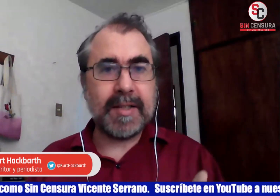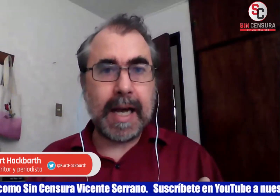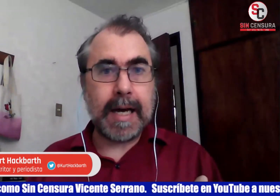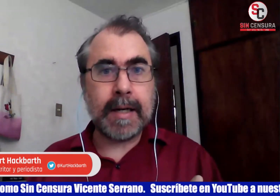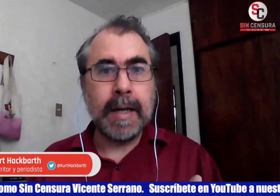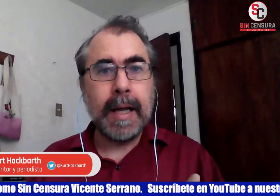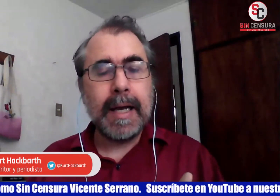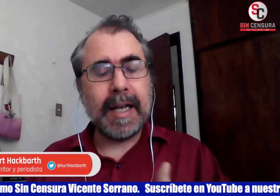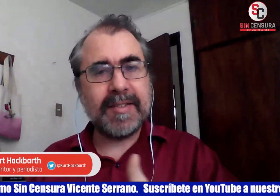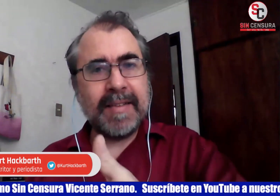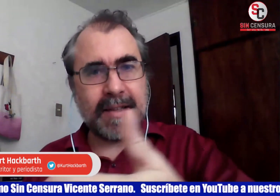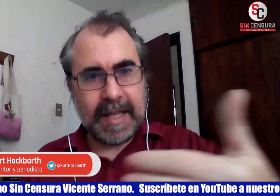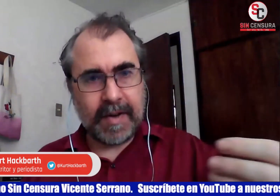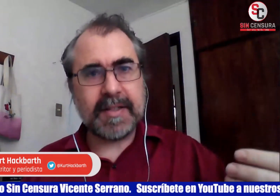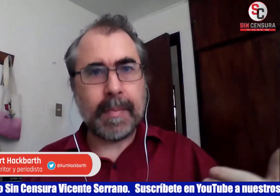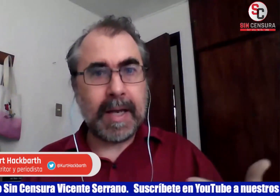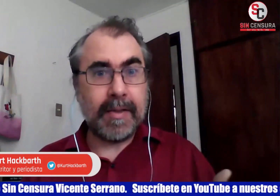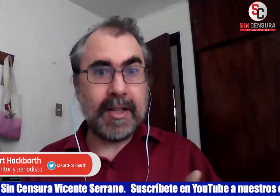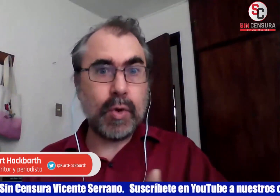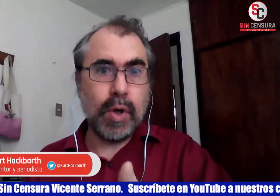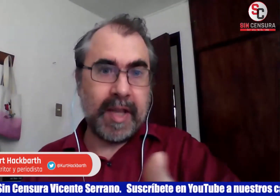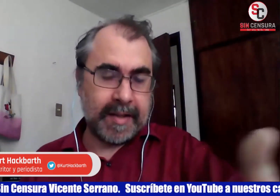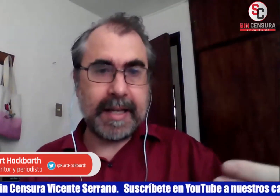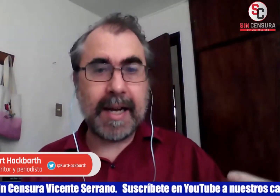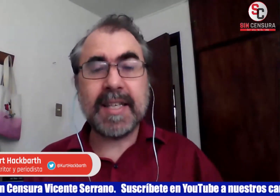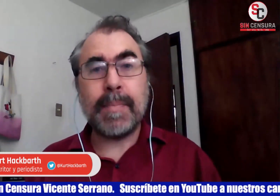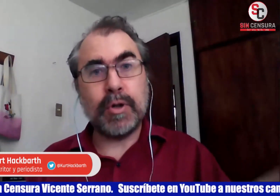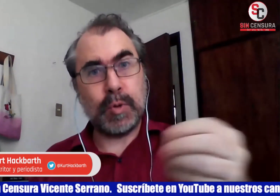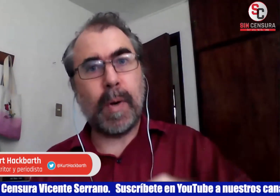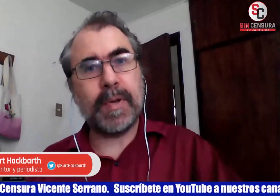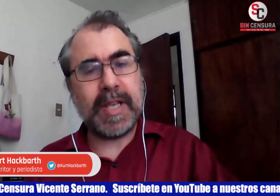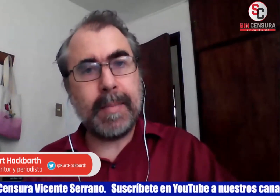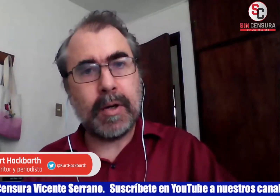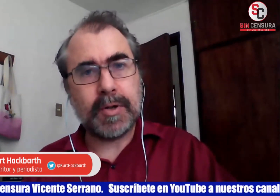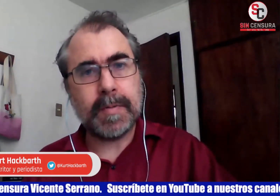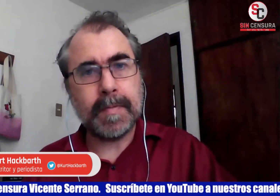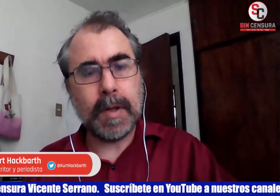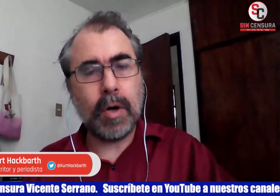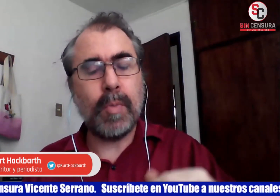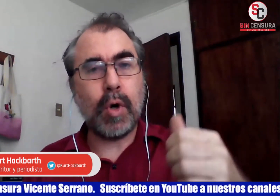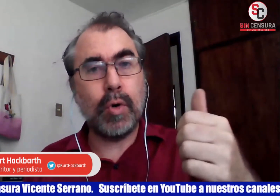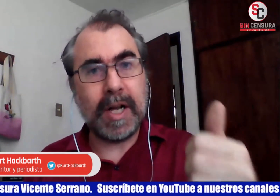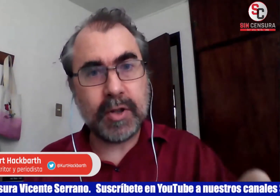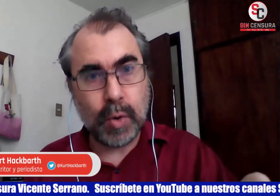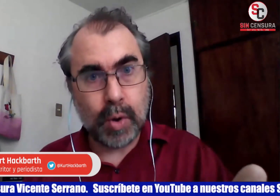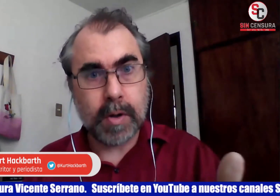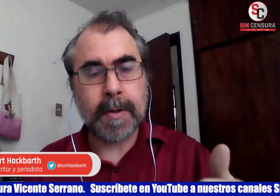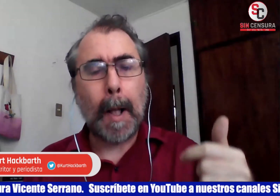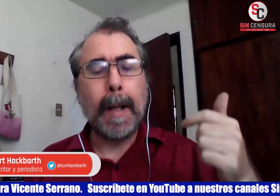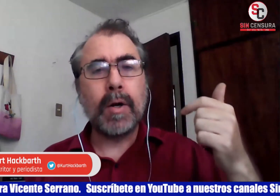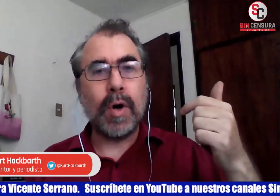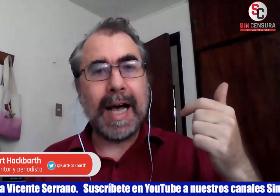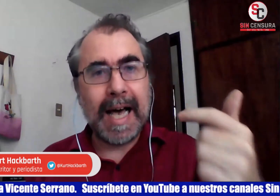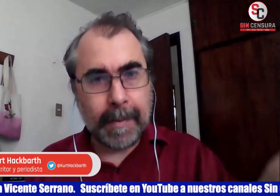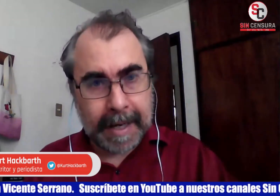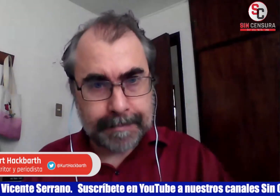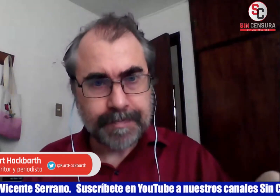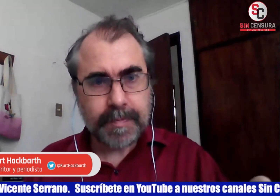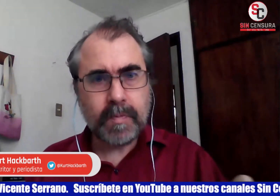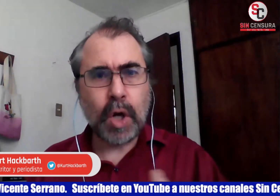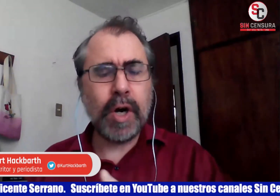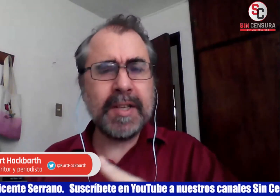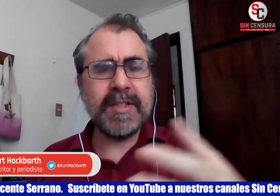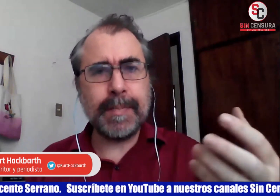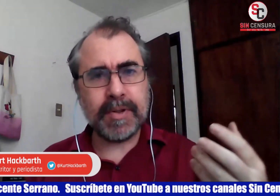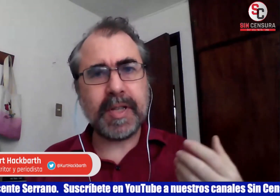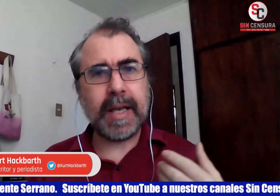intentar contrarrestar las tentativas de América del Sur de integrarse, pero en sus propios términos, ¿no? Como con UNASUR, con